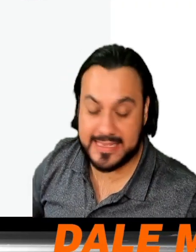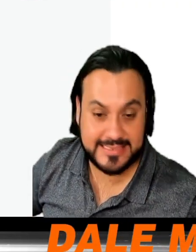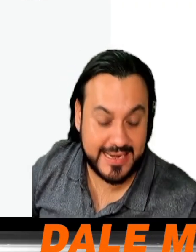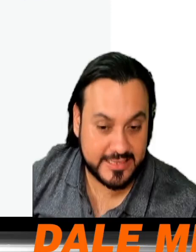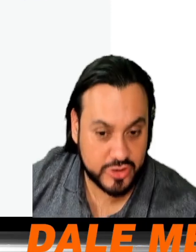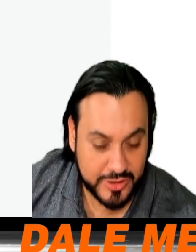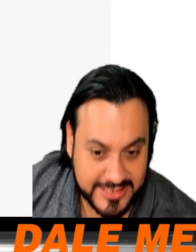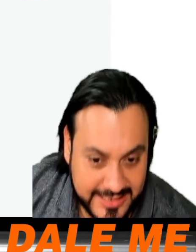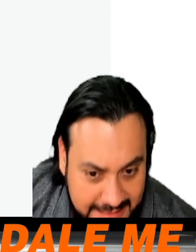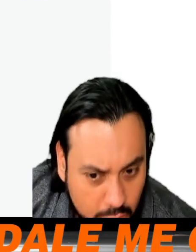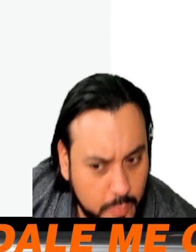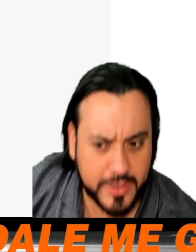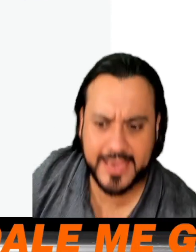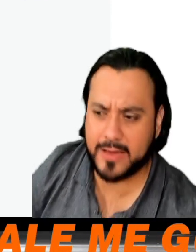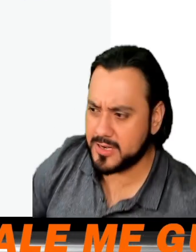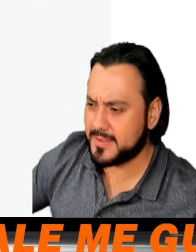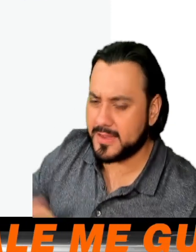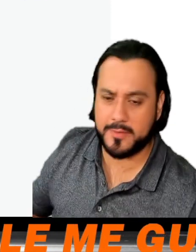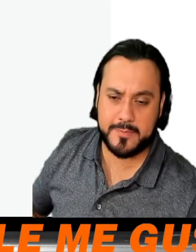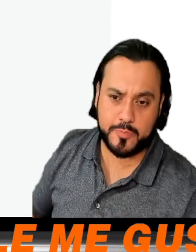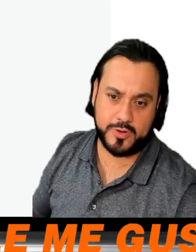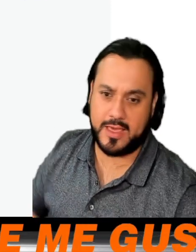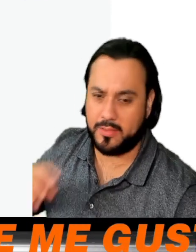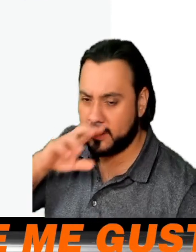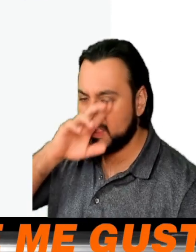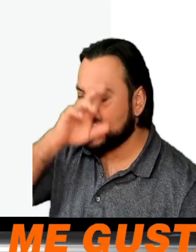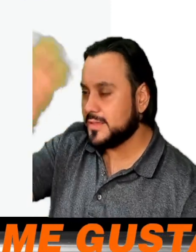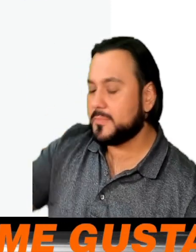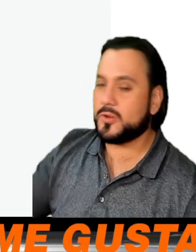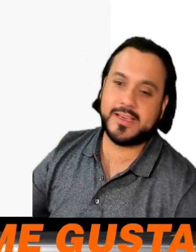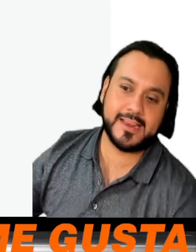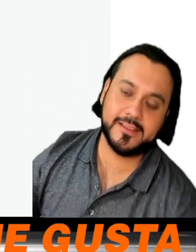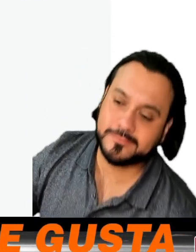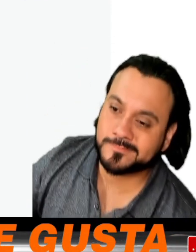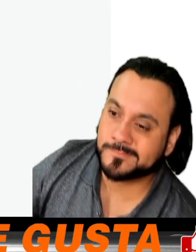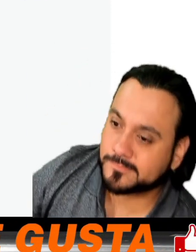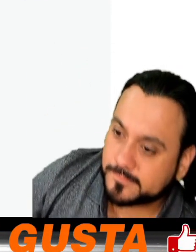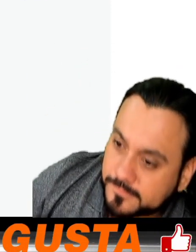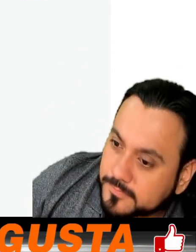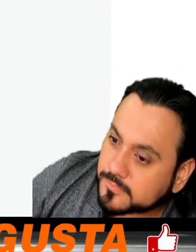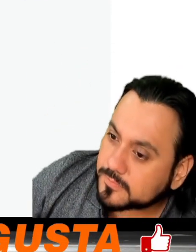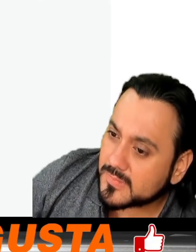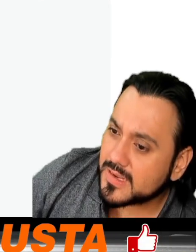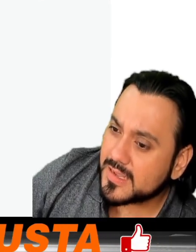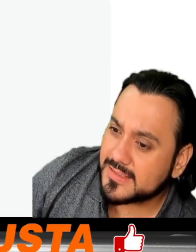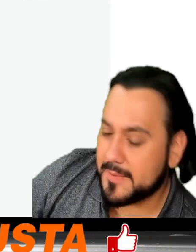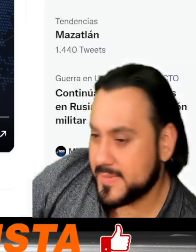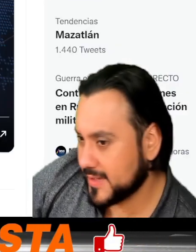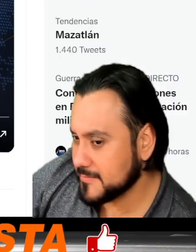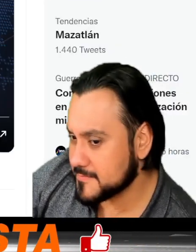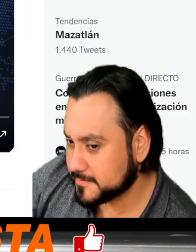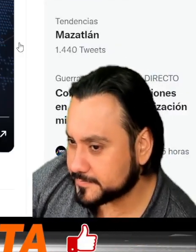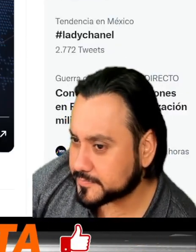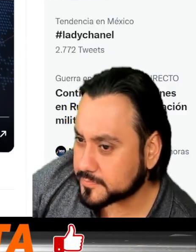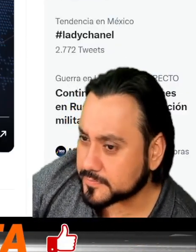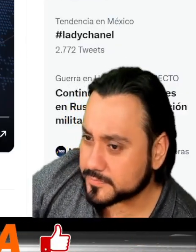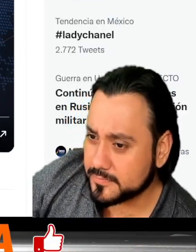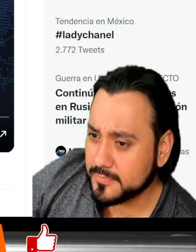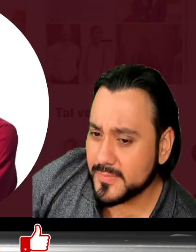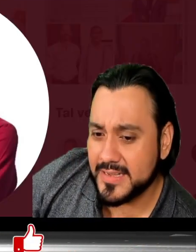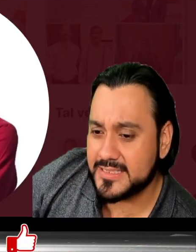de las elecciones en Hidalgo porque Carolina no había impugnado Pero qué creen también